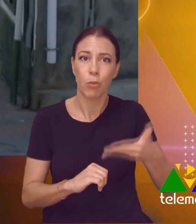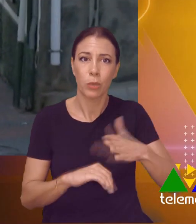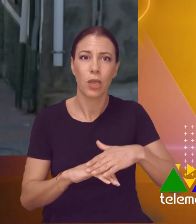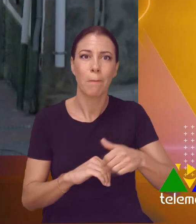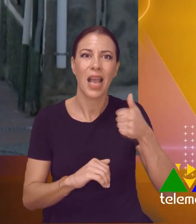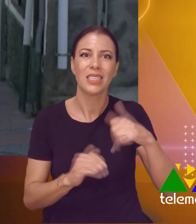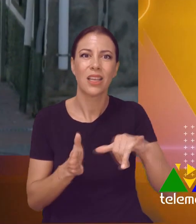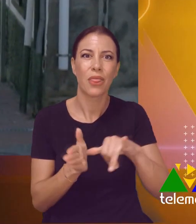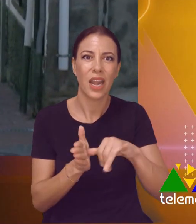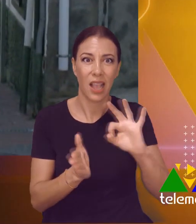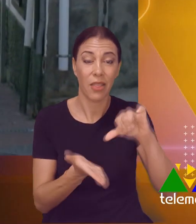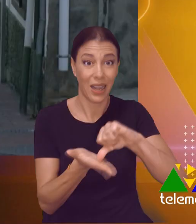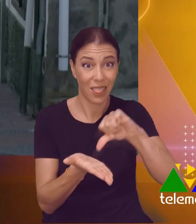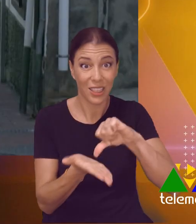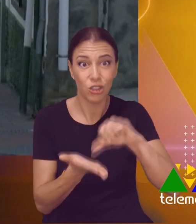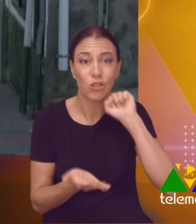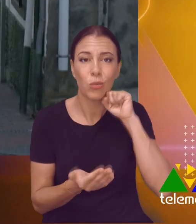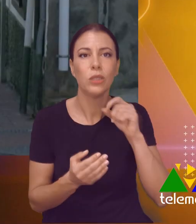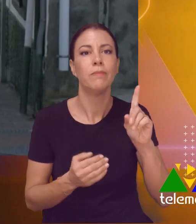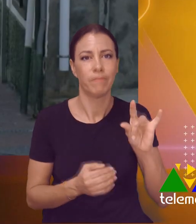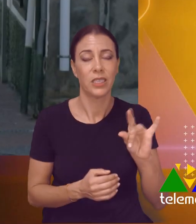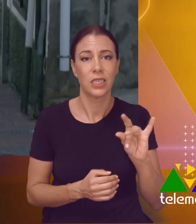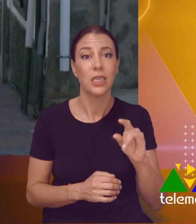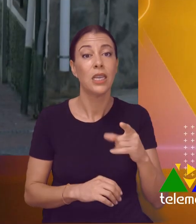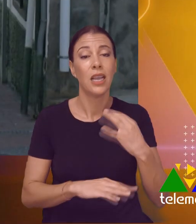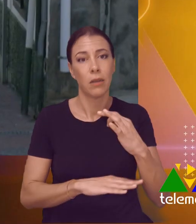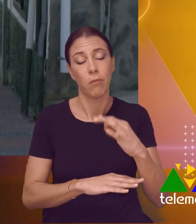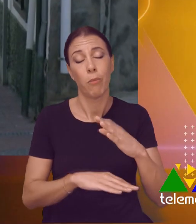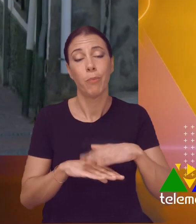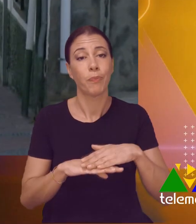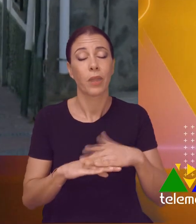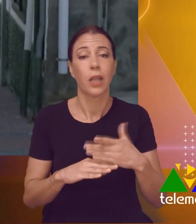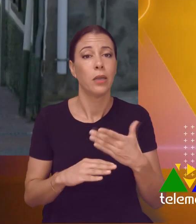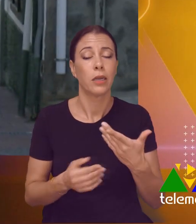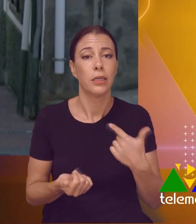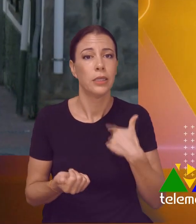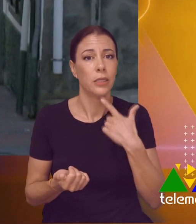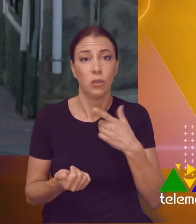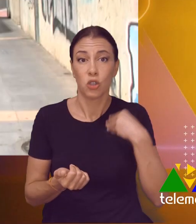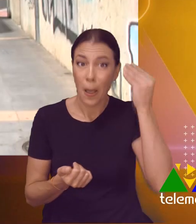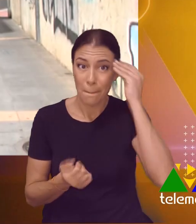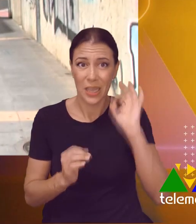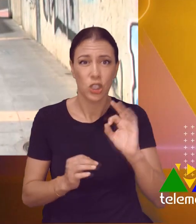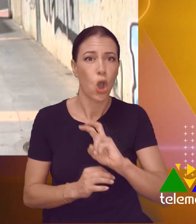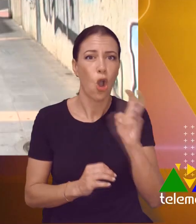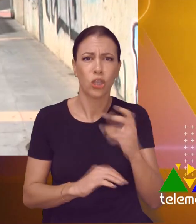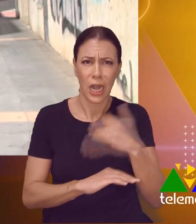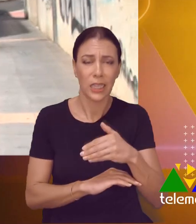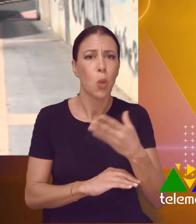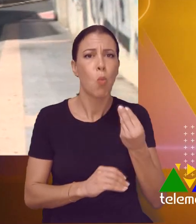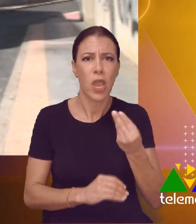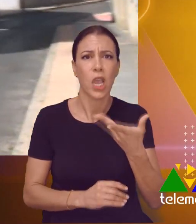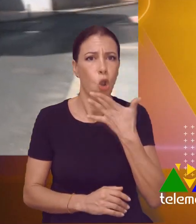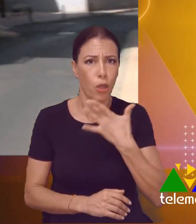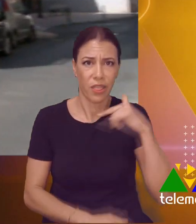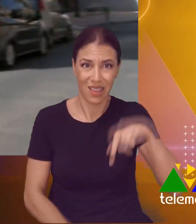sí, más cerca del camino a Las Cañas. Digo que debió ser otra de las calles, además muy conocida en Motril. En Motril